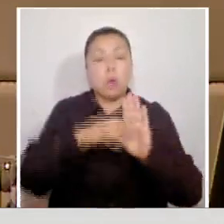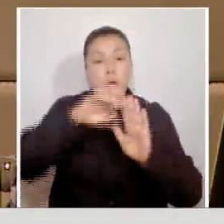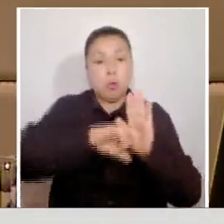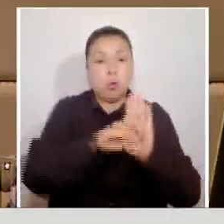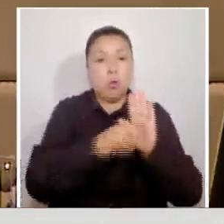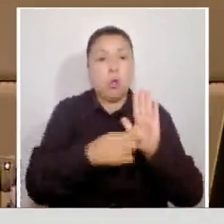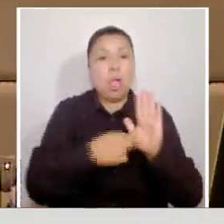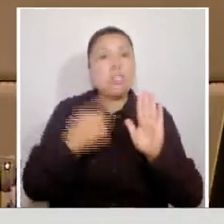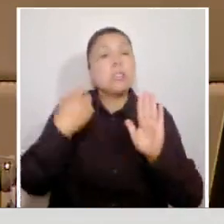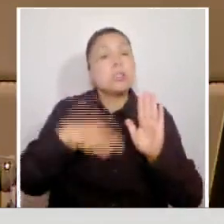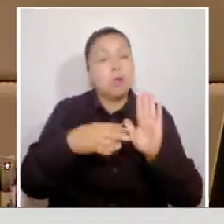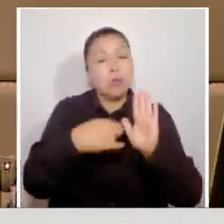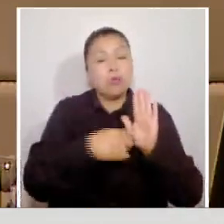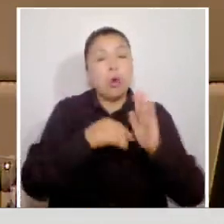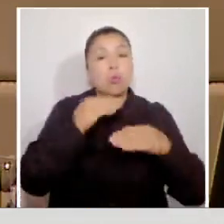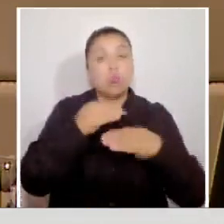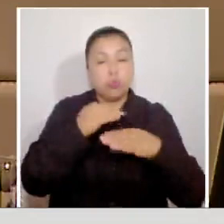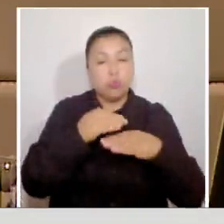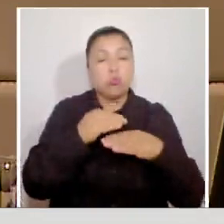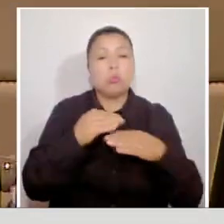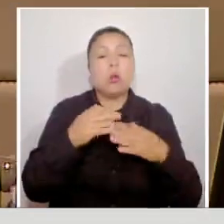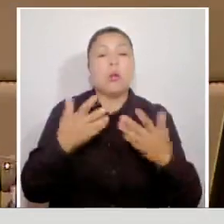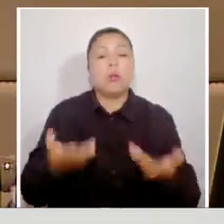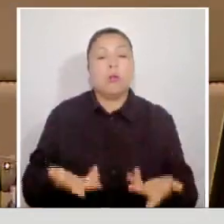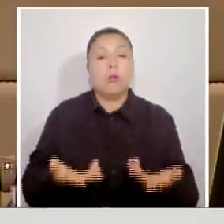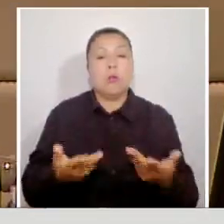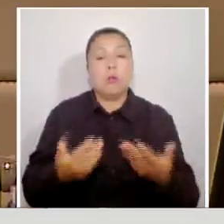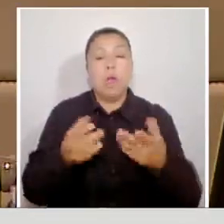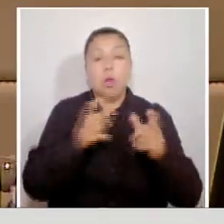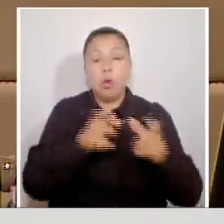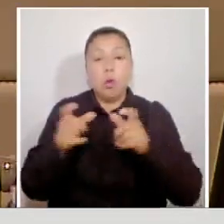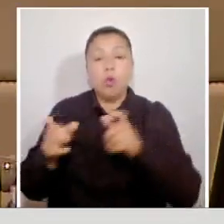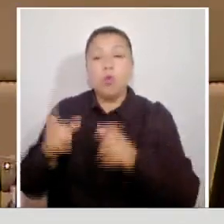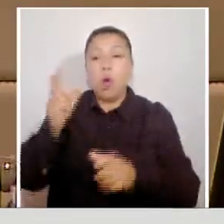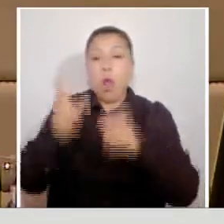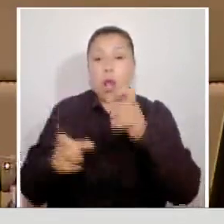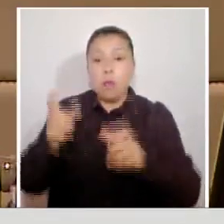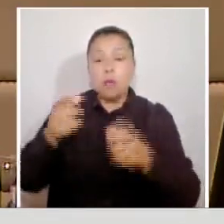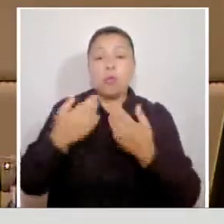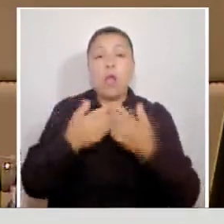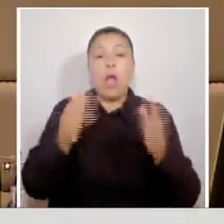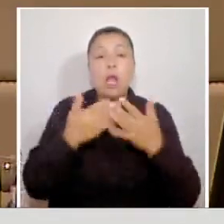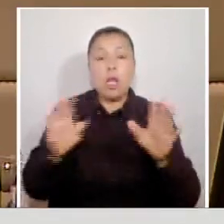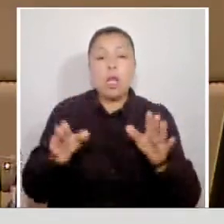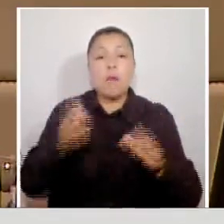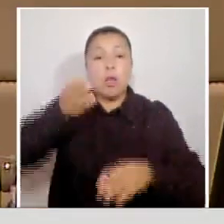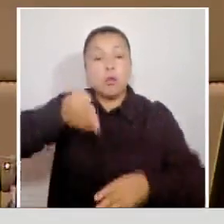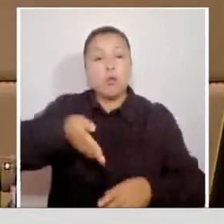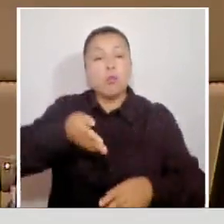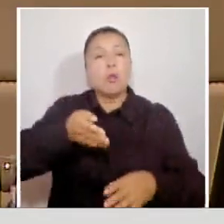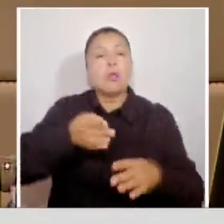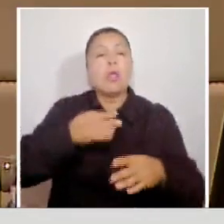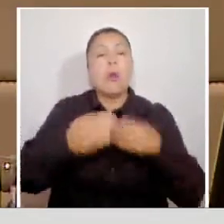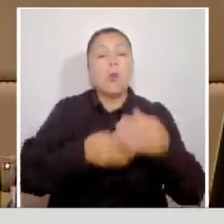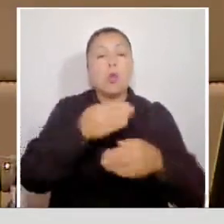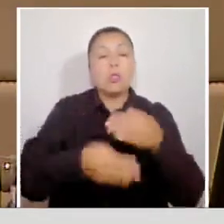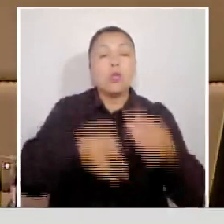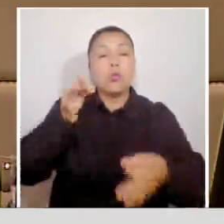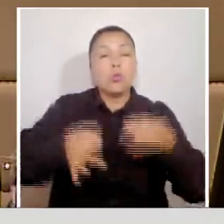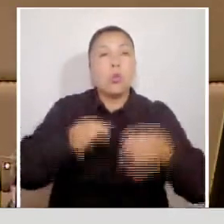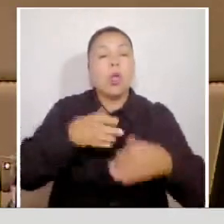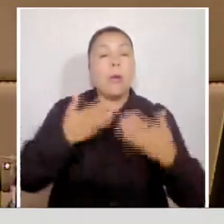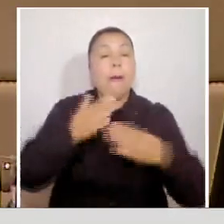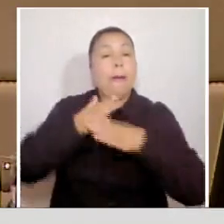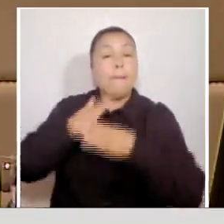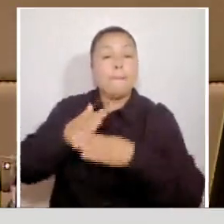propone limitar la concesión de salidas alternativas y suspensiones condicionales del procedimiento evitando así que